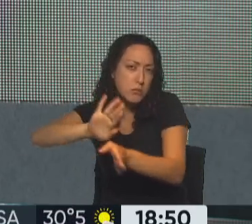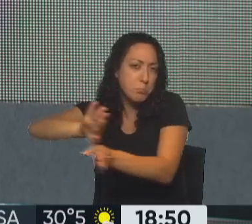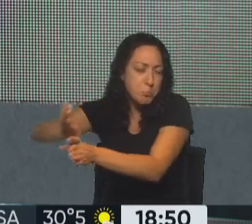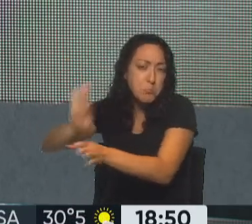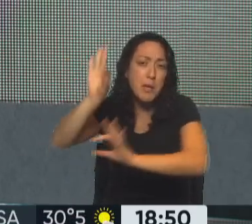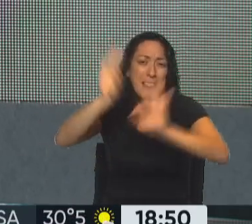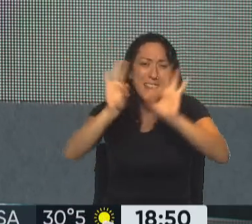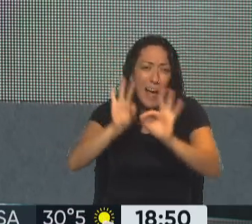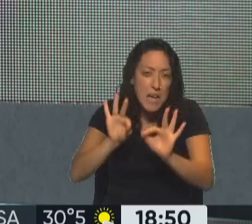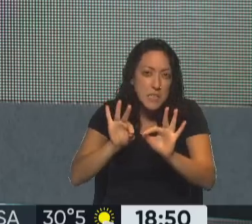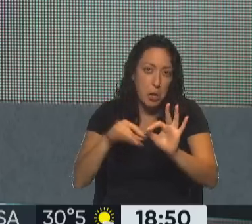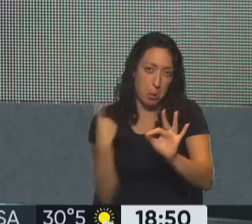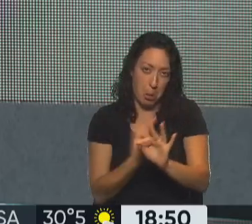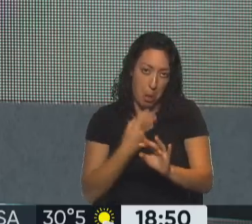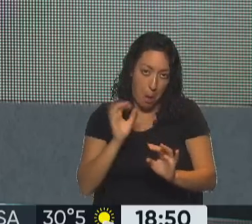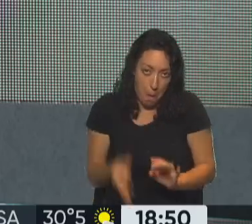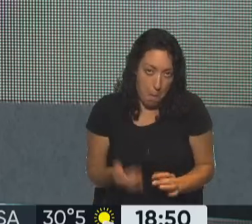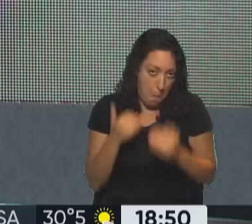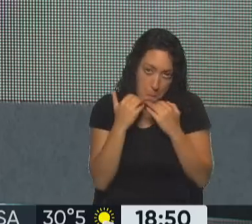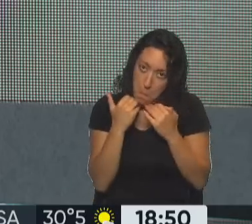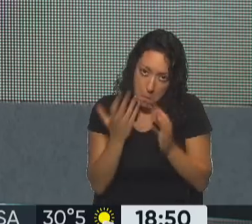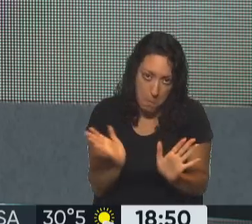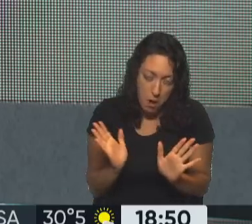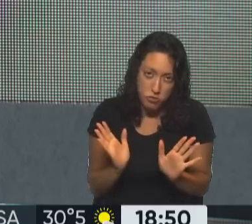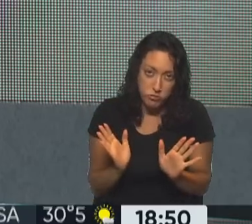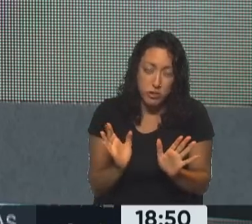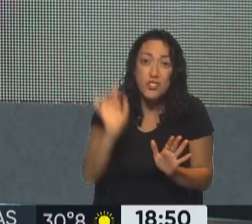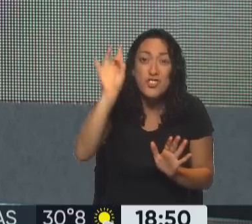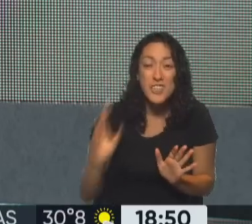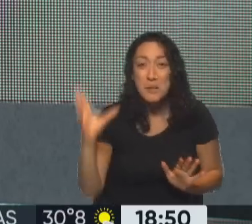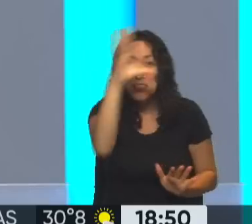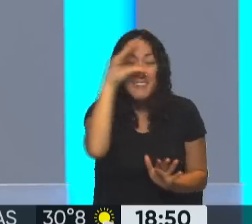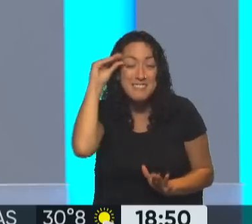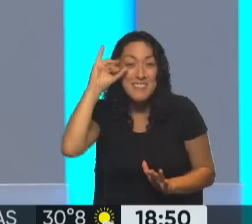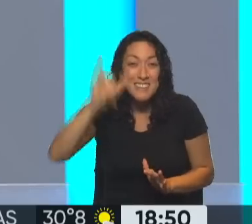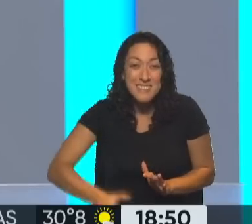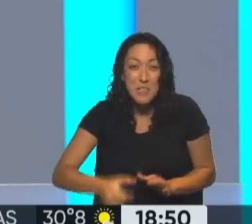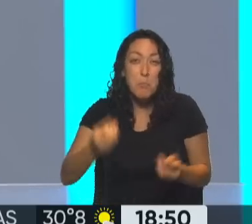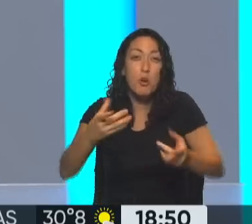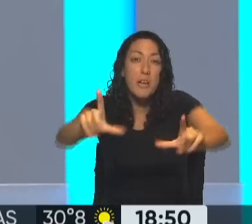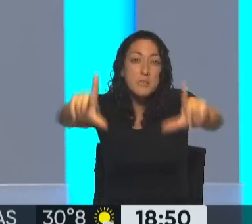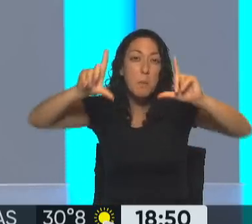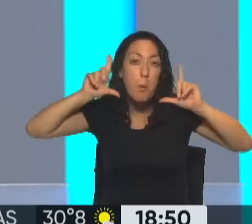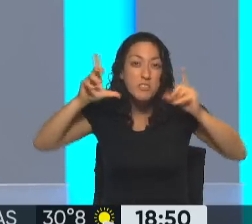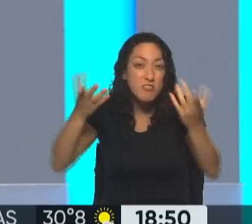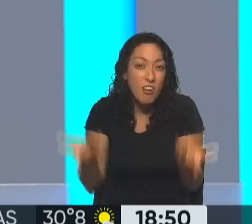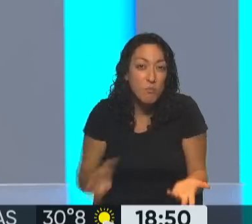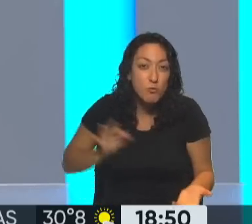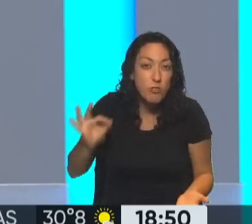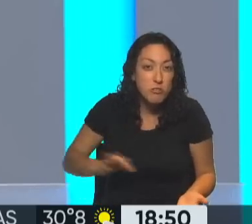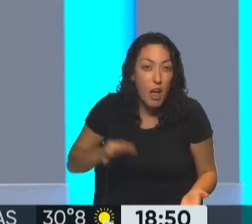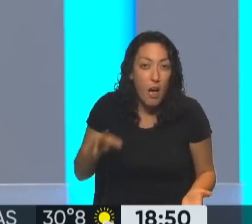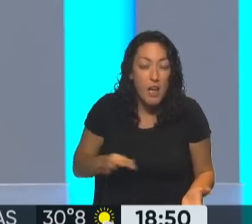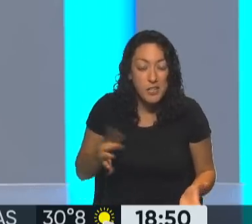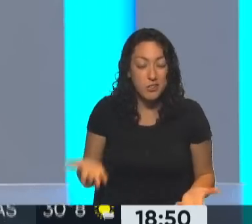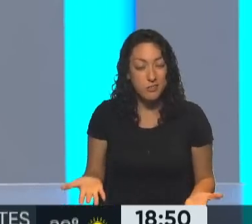los manejamos tan a la perfección, en otros casos solamente en este, porque están expuestos. Solamente en este, porque si uno